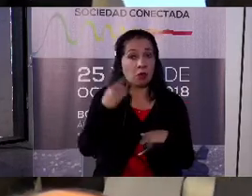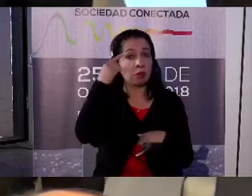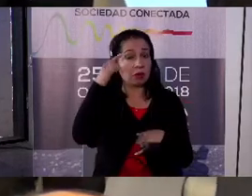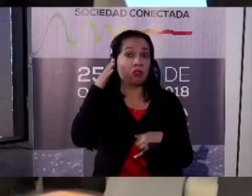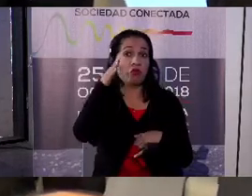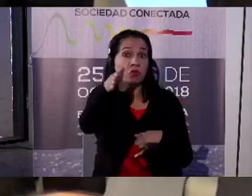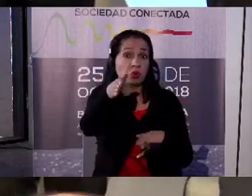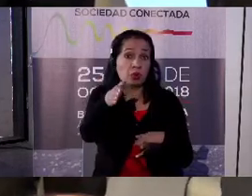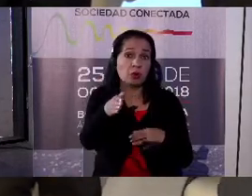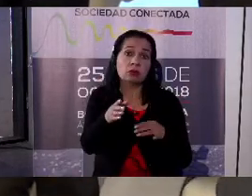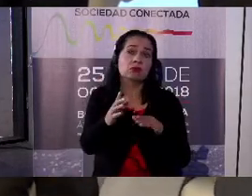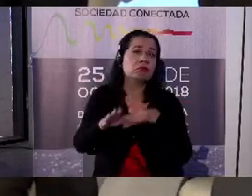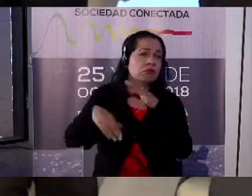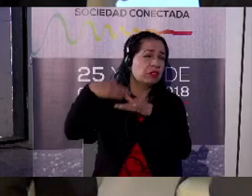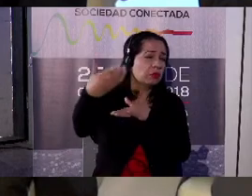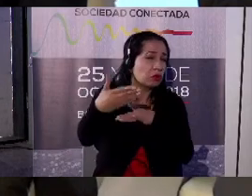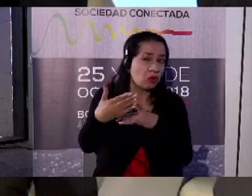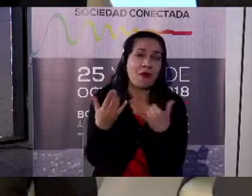está